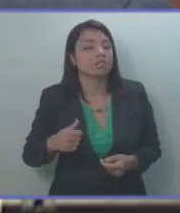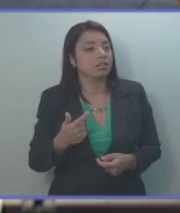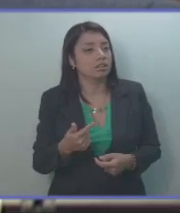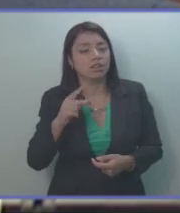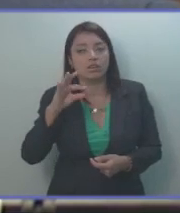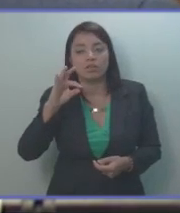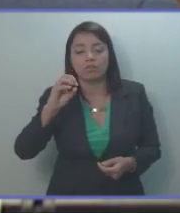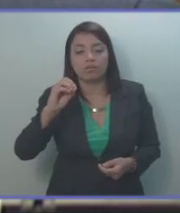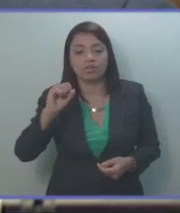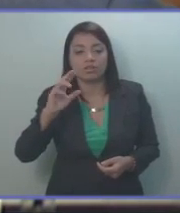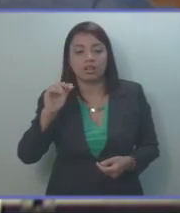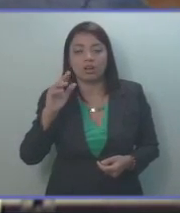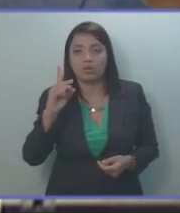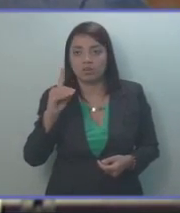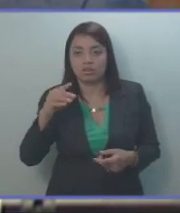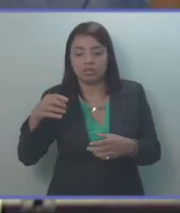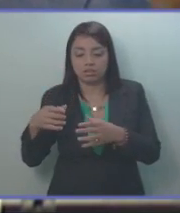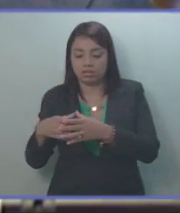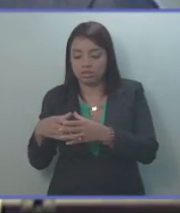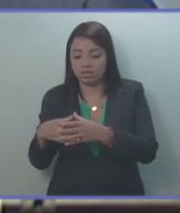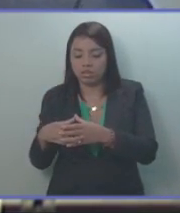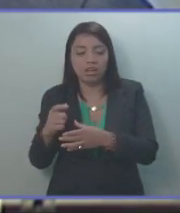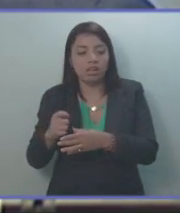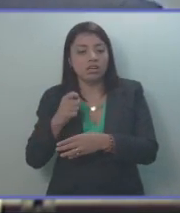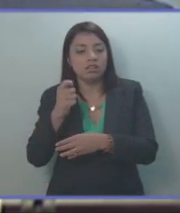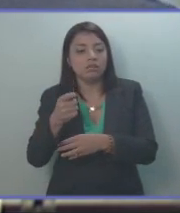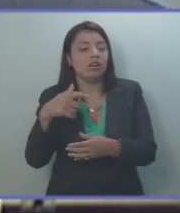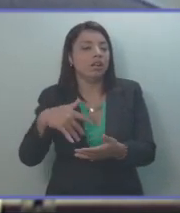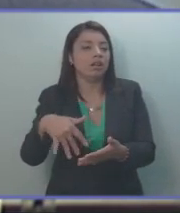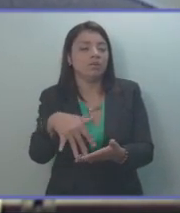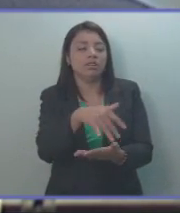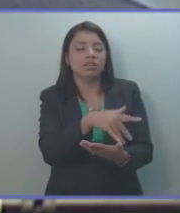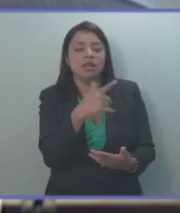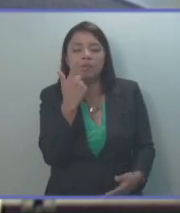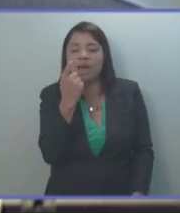destinado precisamente para llegar a los sectores más desprotegidos.